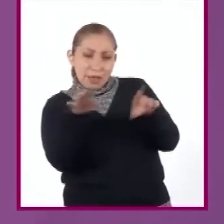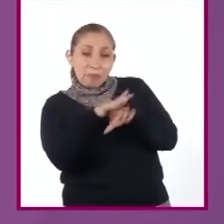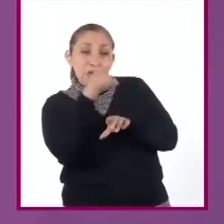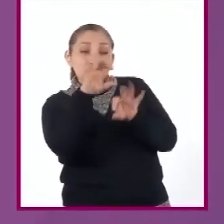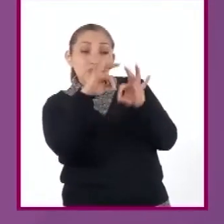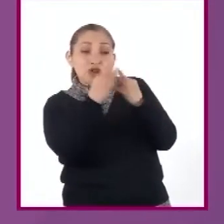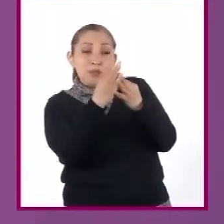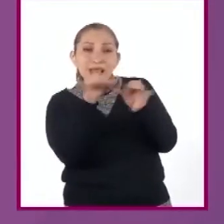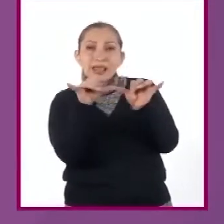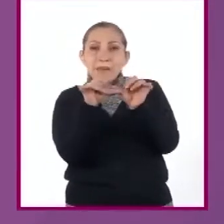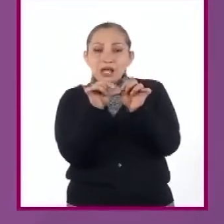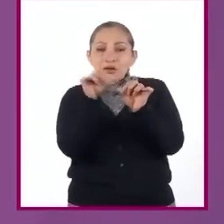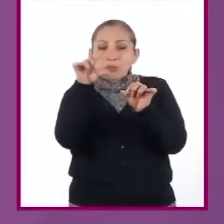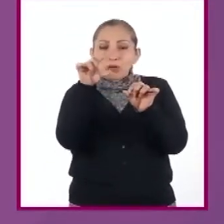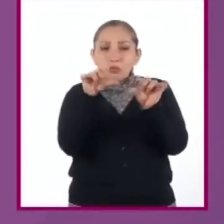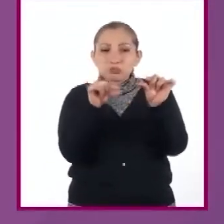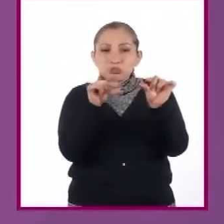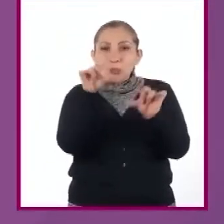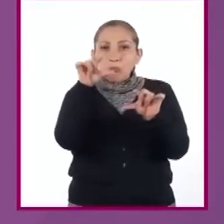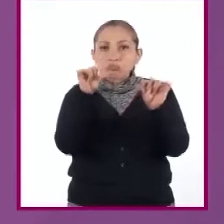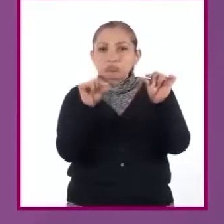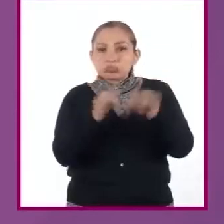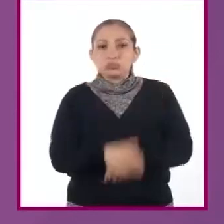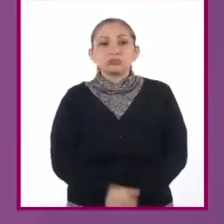su forma y tamaño.